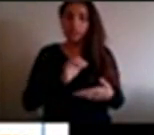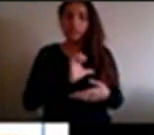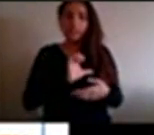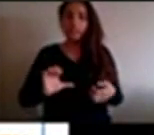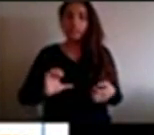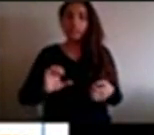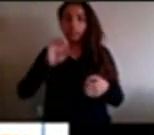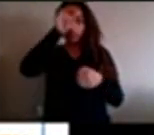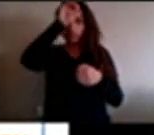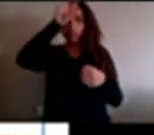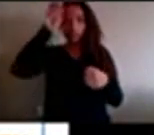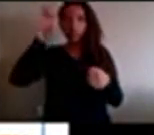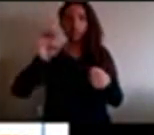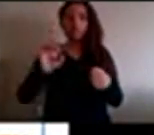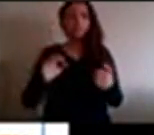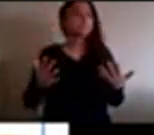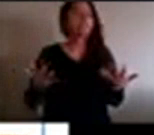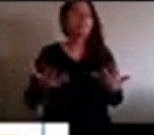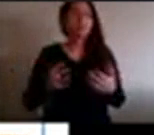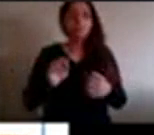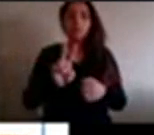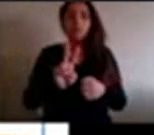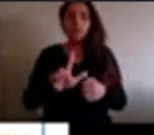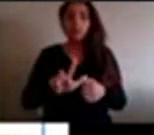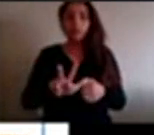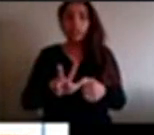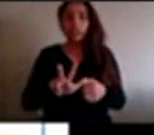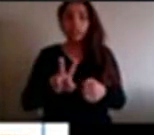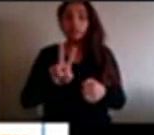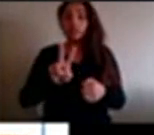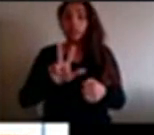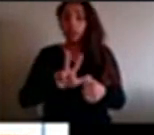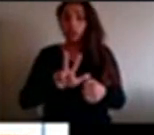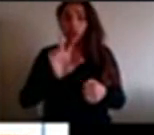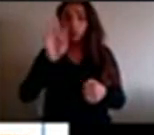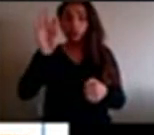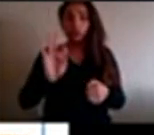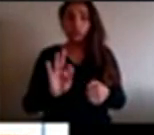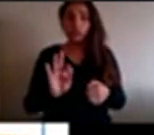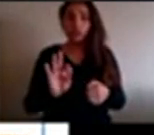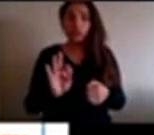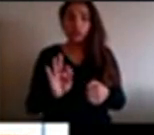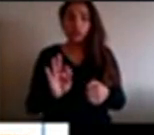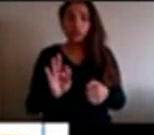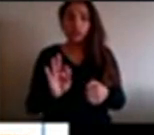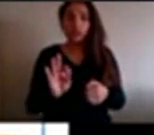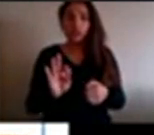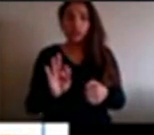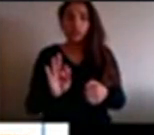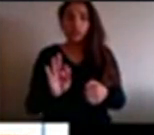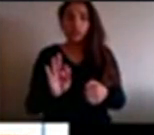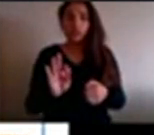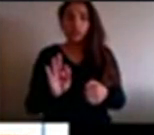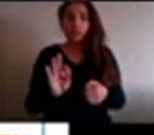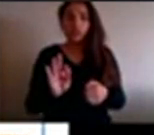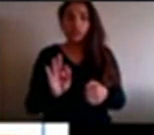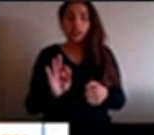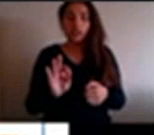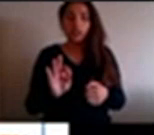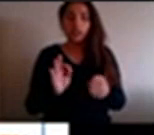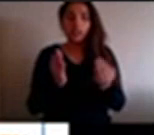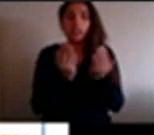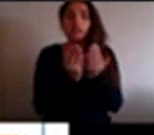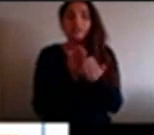un 28% están en el nivel de educación secundaria, en el nivel de formación técnica y tecnológica, un